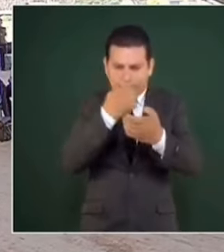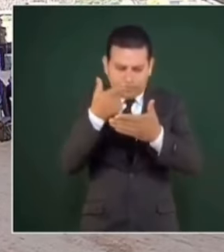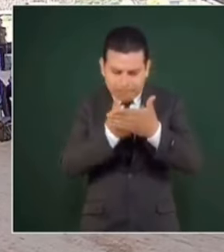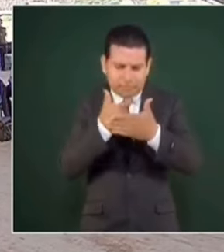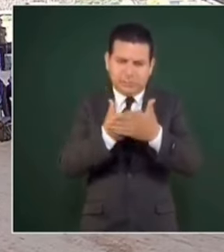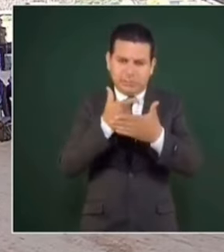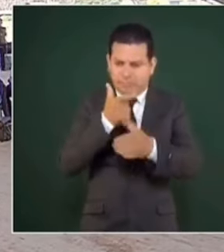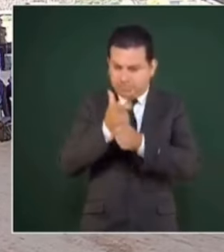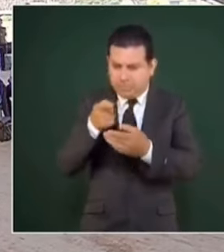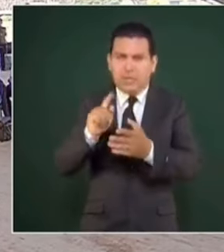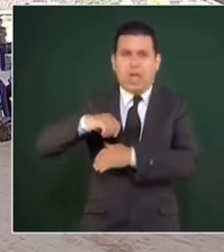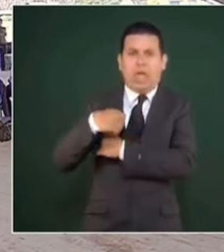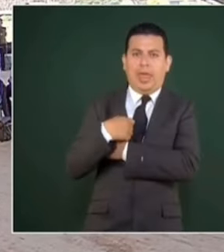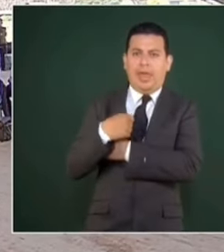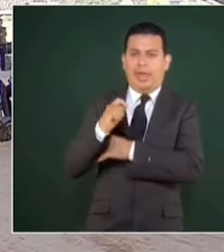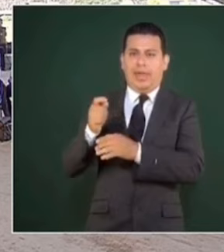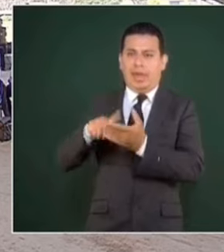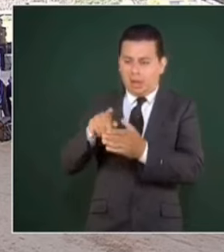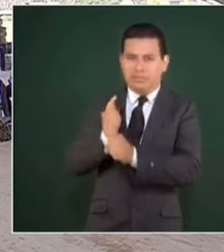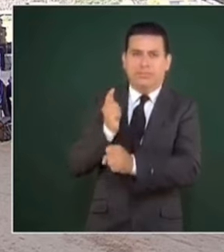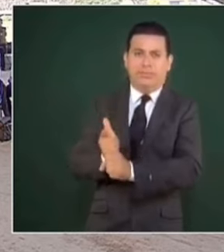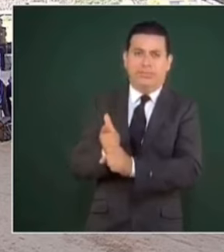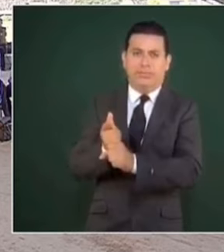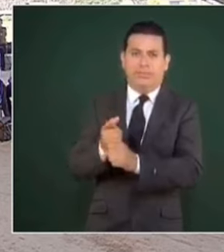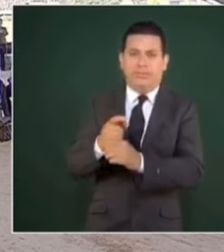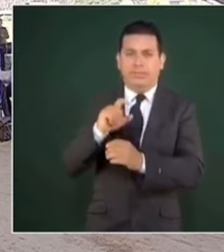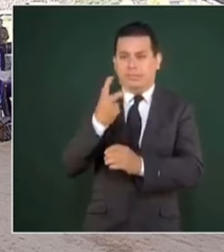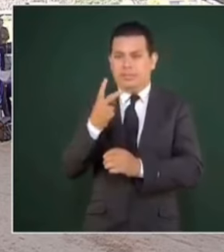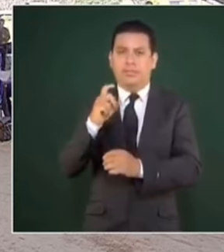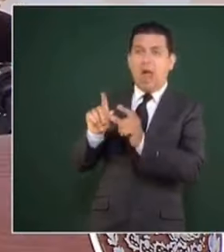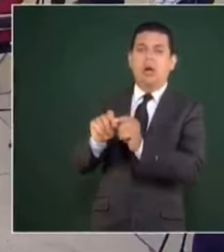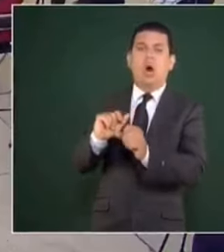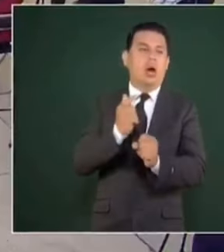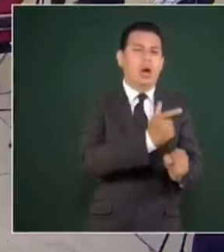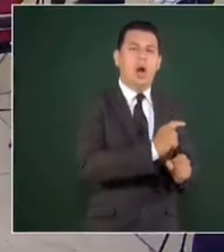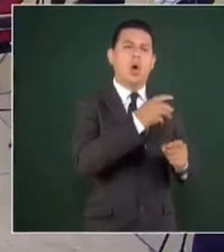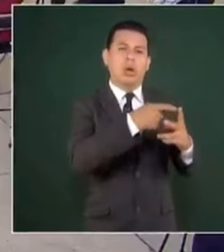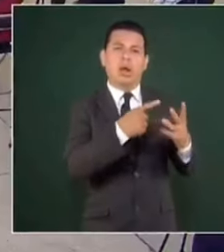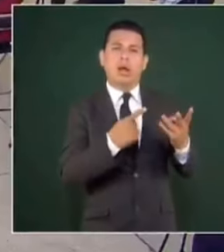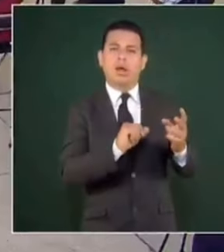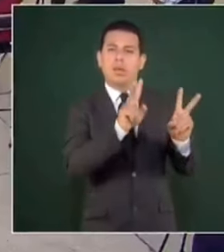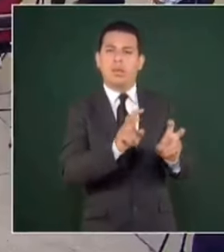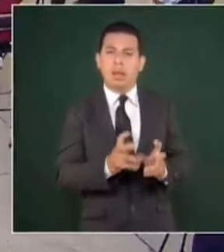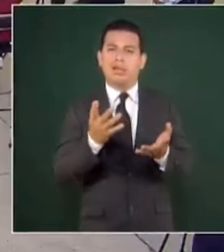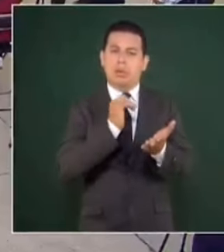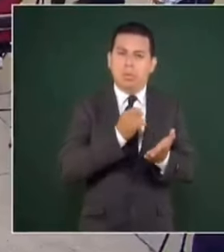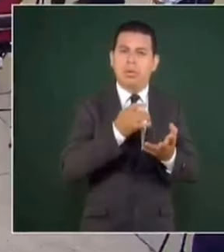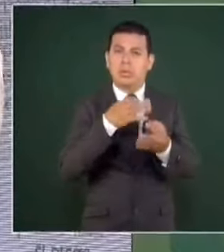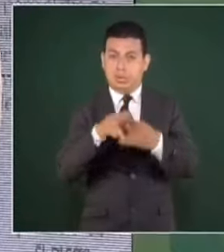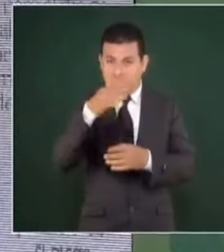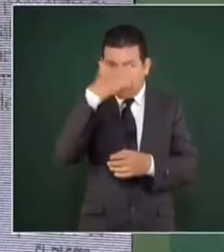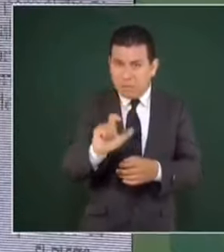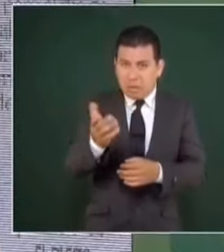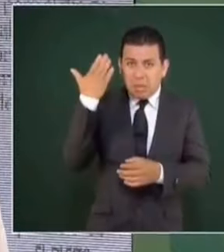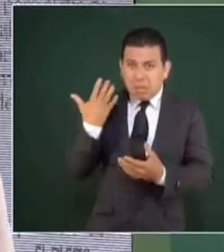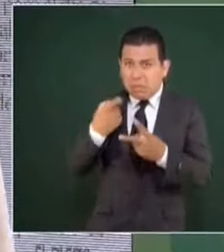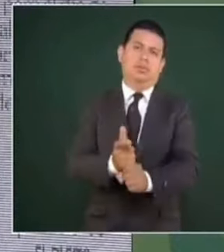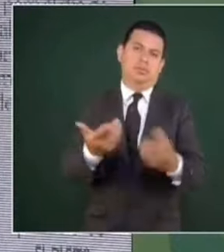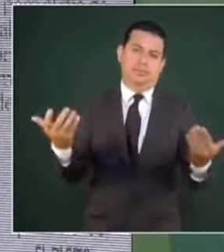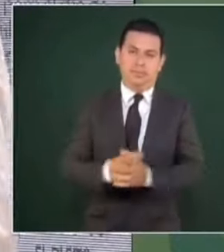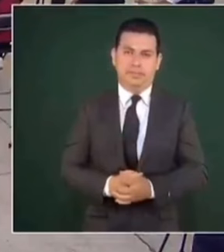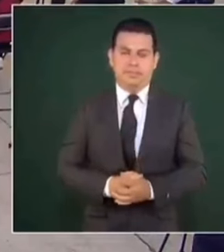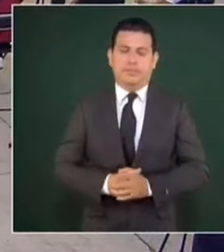juicio, lo que tenía guardado el ministro de la Corte, eran 22, 24 mil millones. ¿Cuándo vienen esos casos? Desde